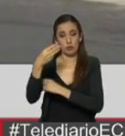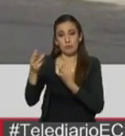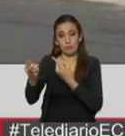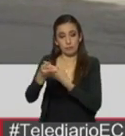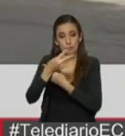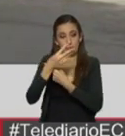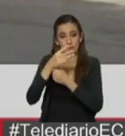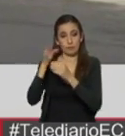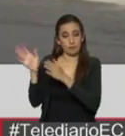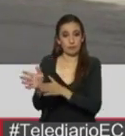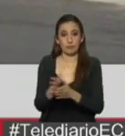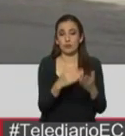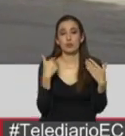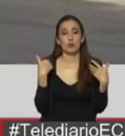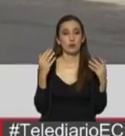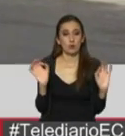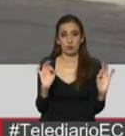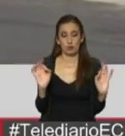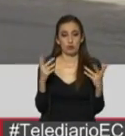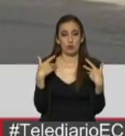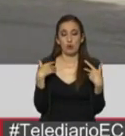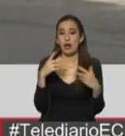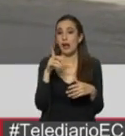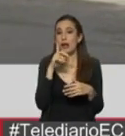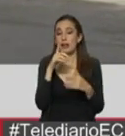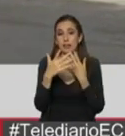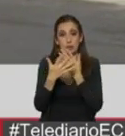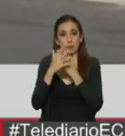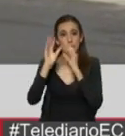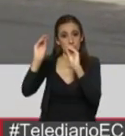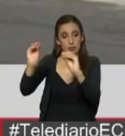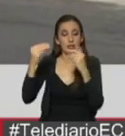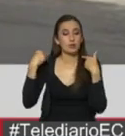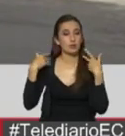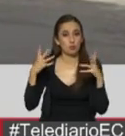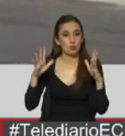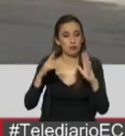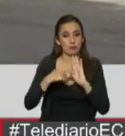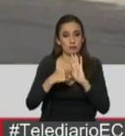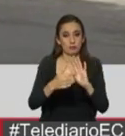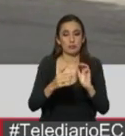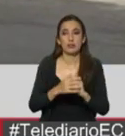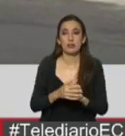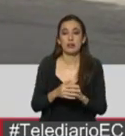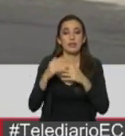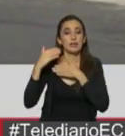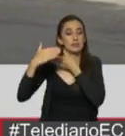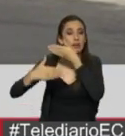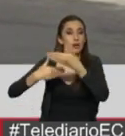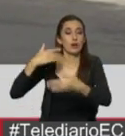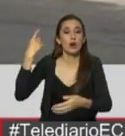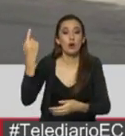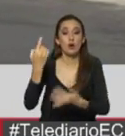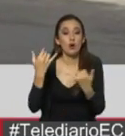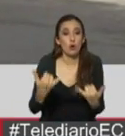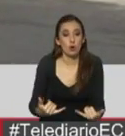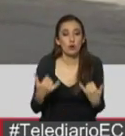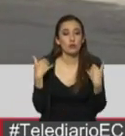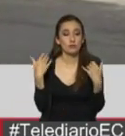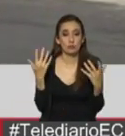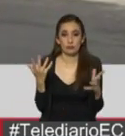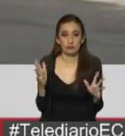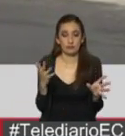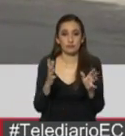se desarrolla desde el Centro de Rehabilitación Social de Cotopaxi, como lo hizo generalmente en toda esta audiencia de